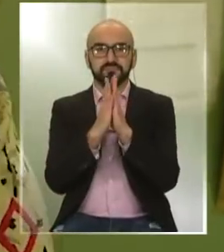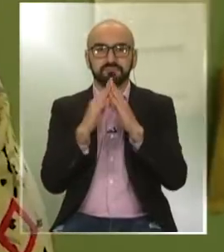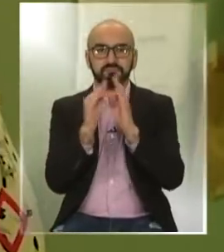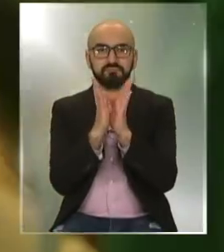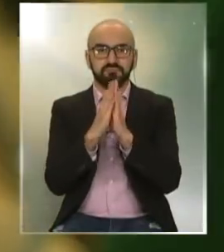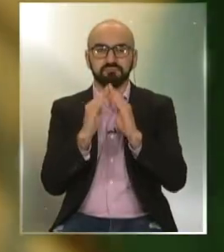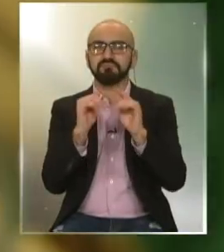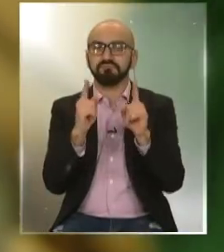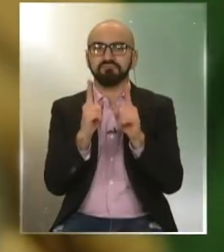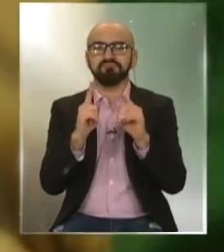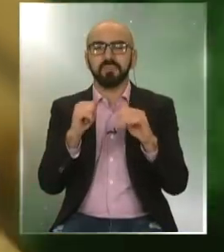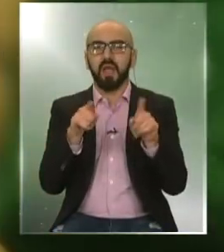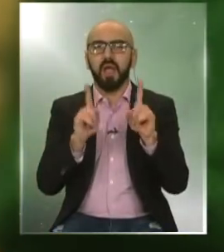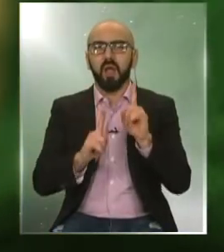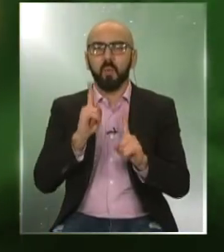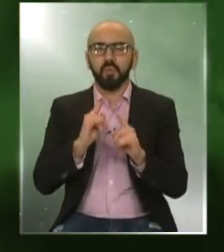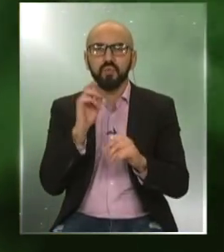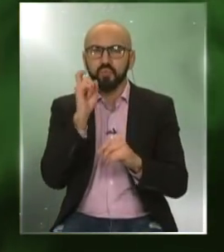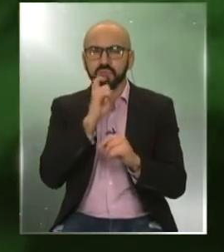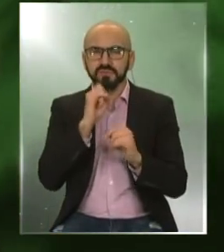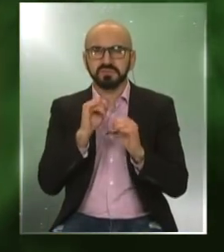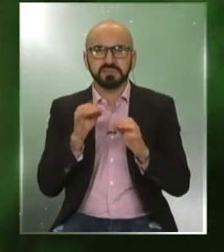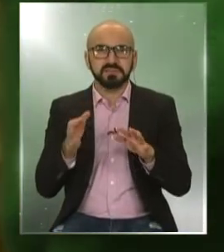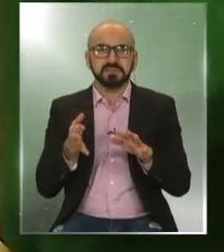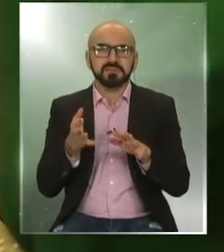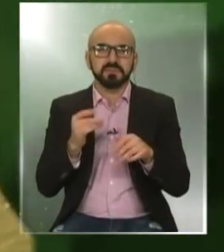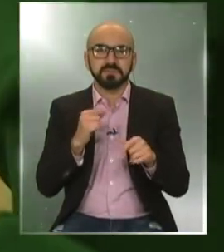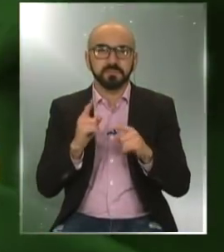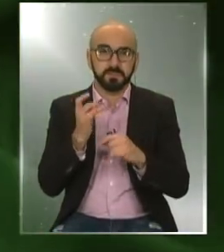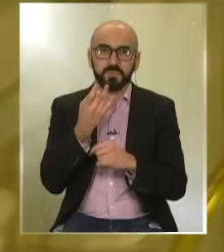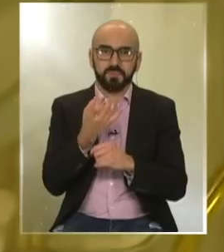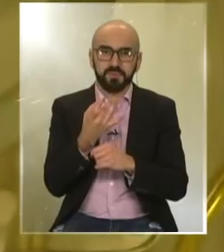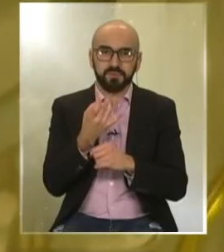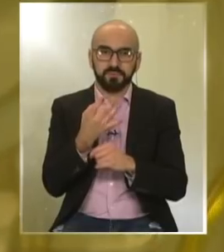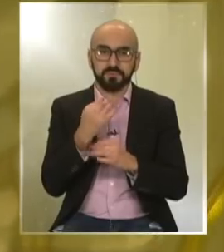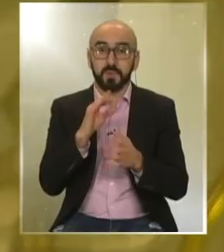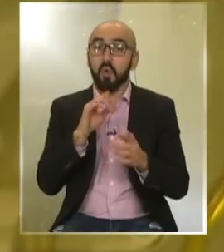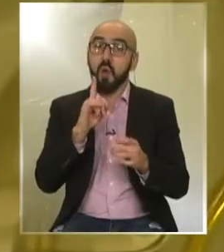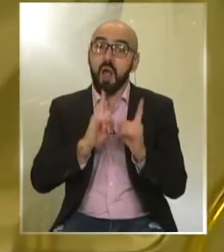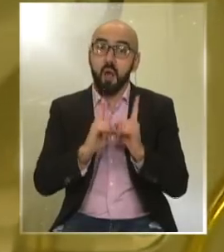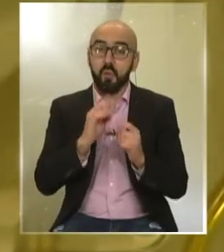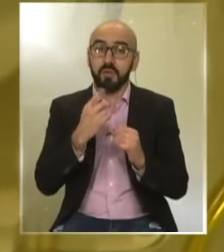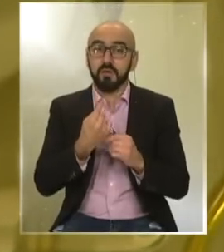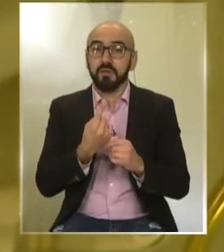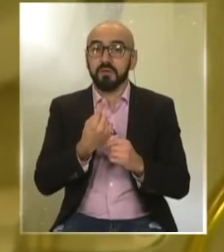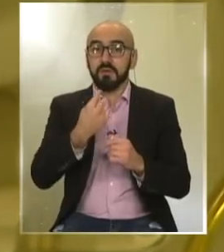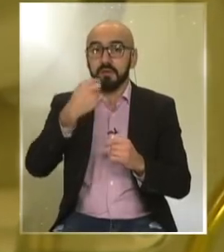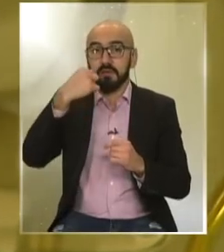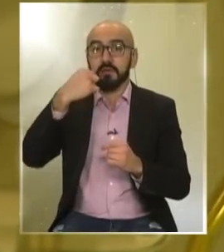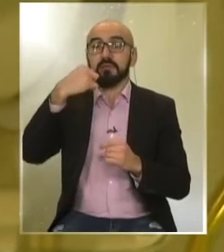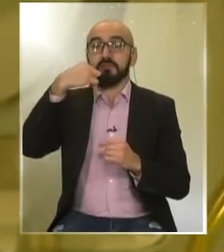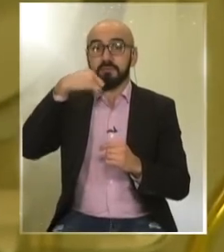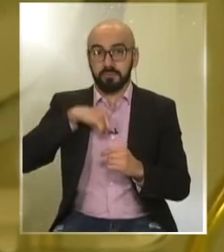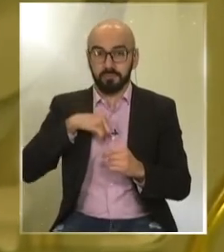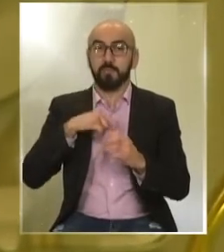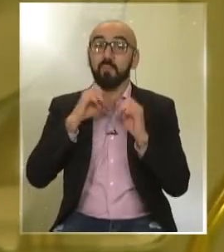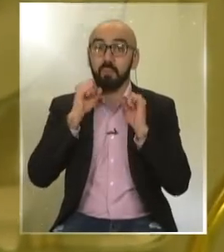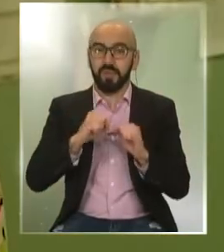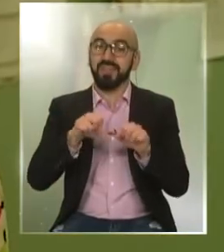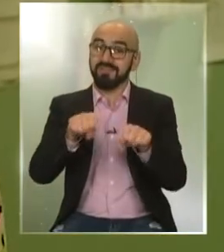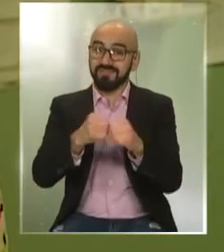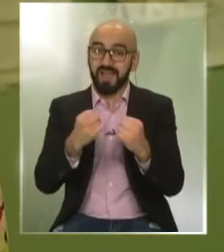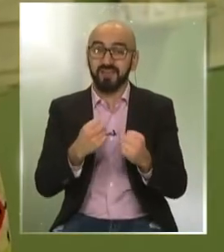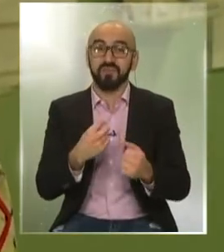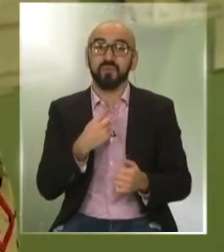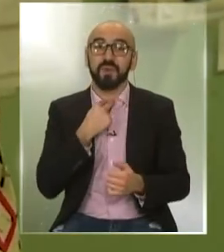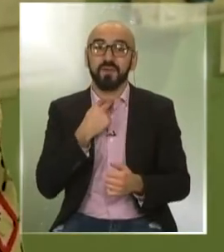se irriten, o bien incluso a veces durante la intubación, al atravesar el tubo, las cuerdas vocales pueden generar un daño en las